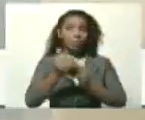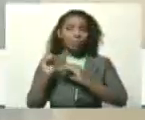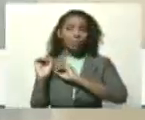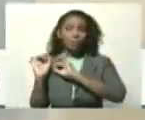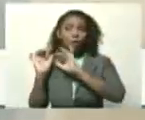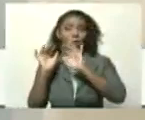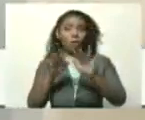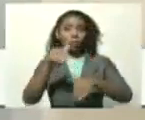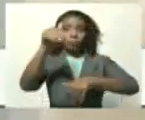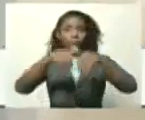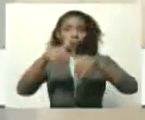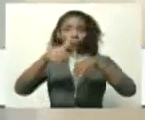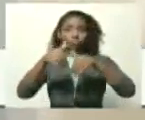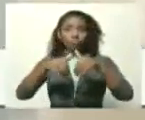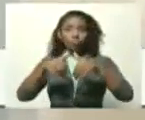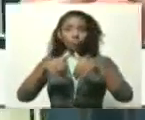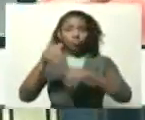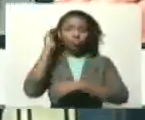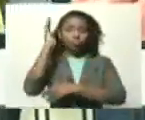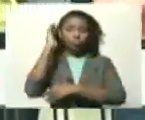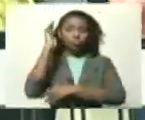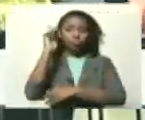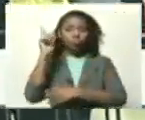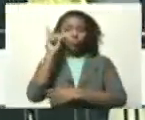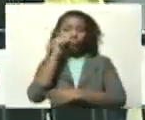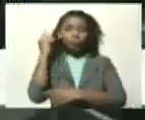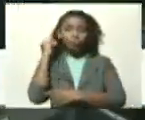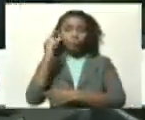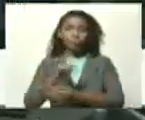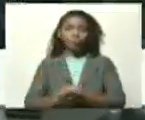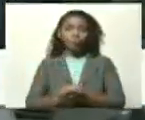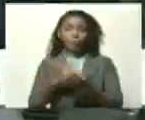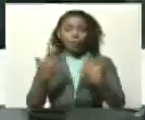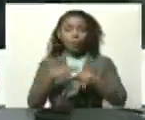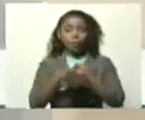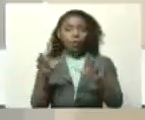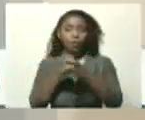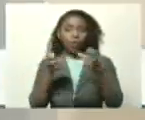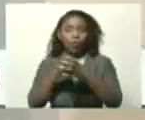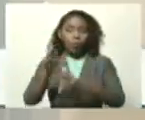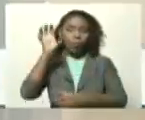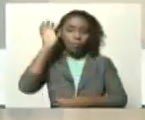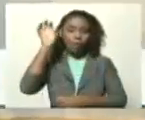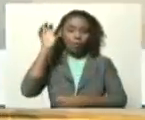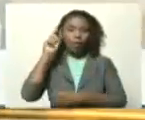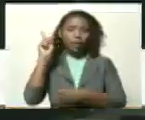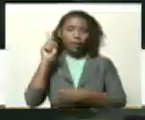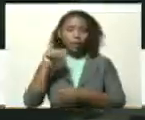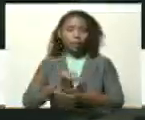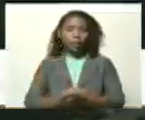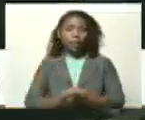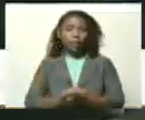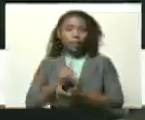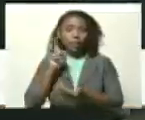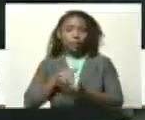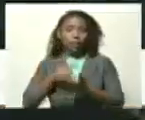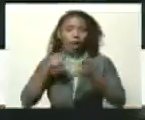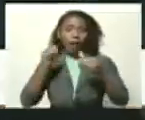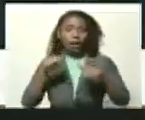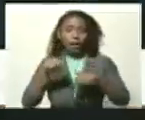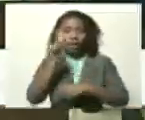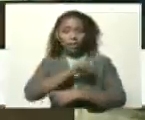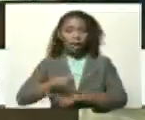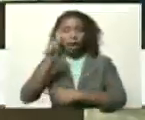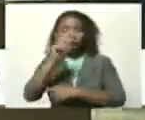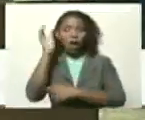Abrumadora votación de los parlamentarios y parlamentarias que integran el bloque parlamentario de la patria presentes acá en el hemiciclo